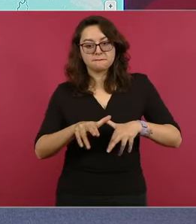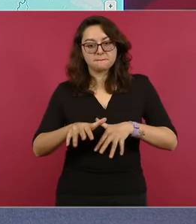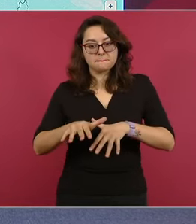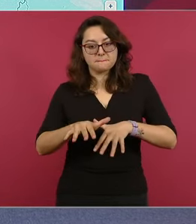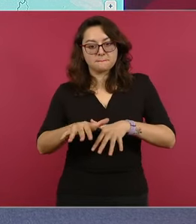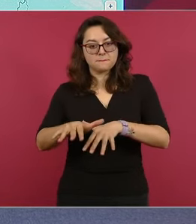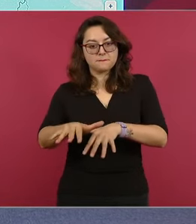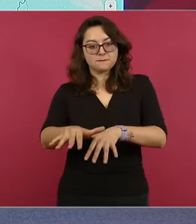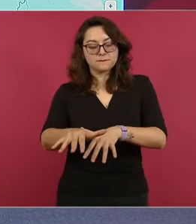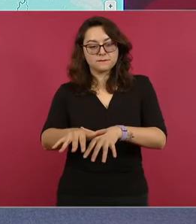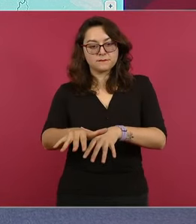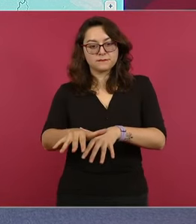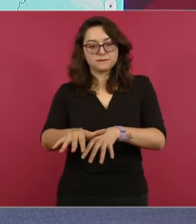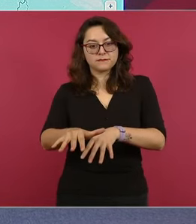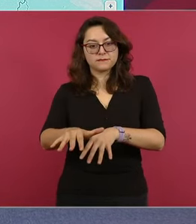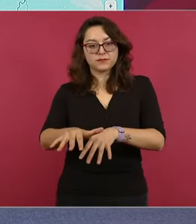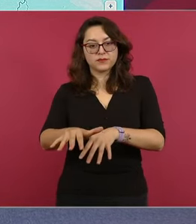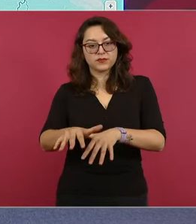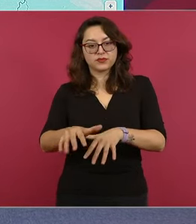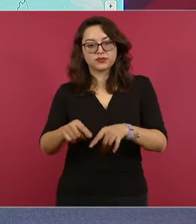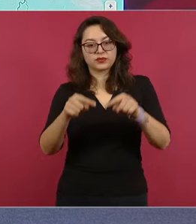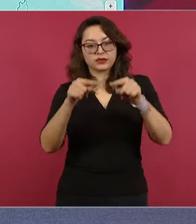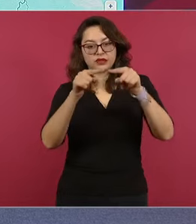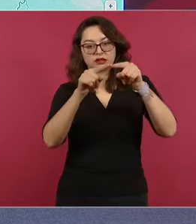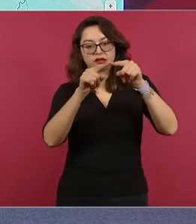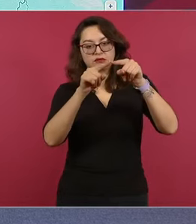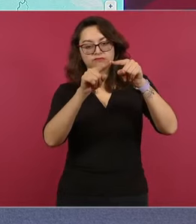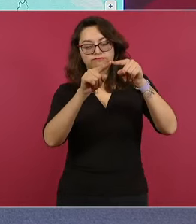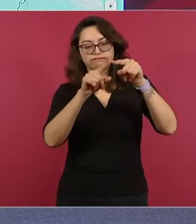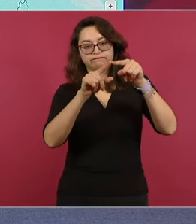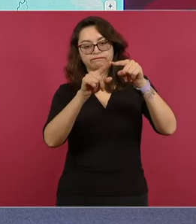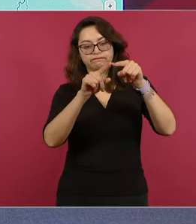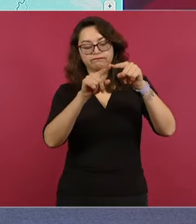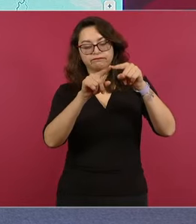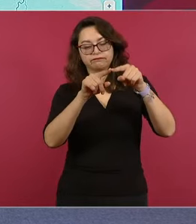Este es el Usumacinta, donde nace el Usumacinta.